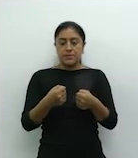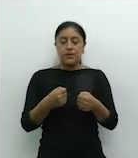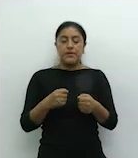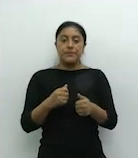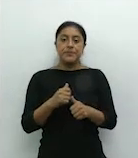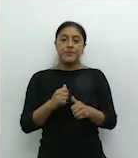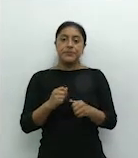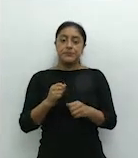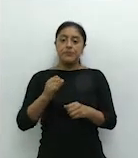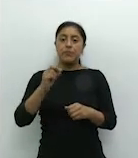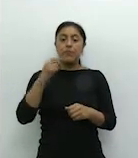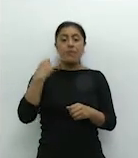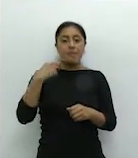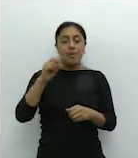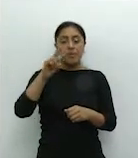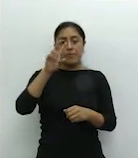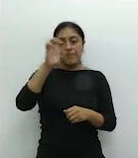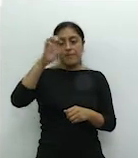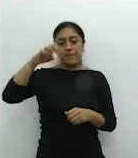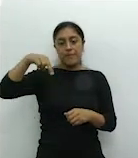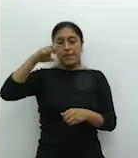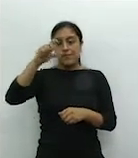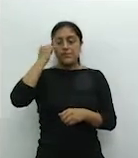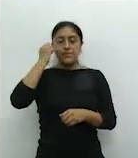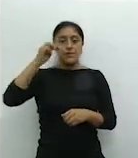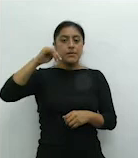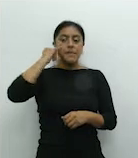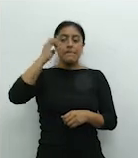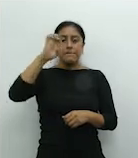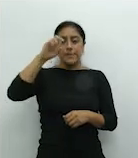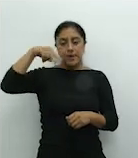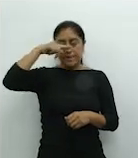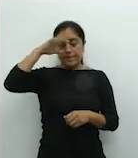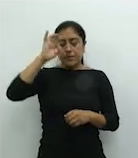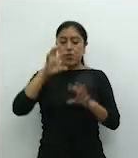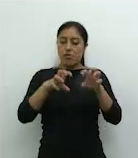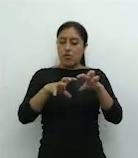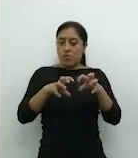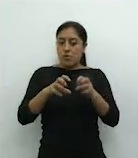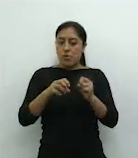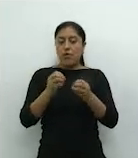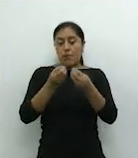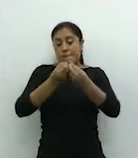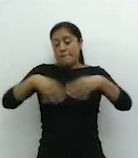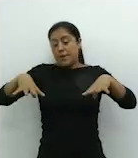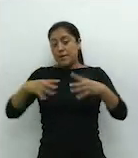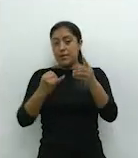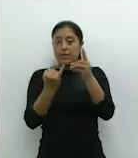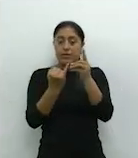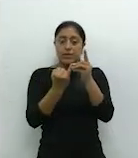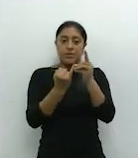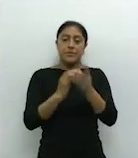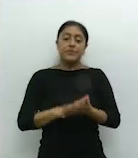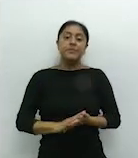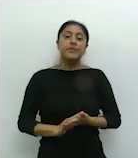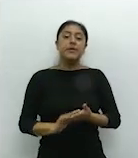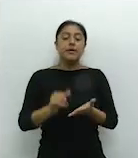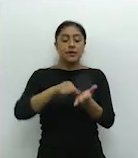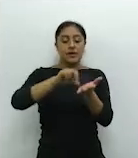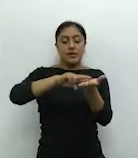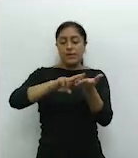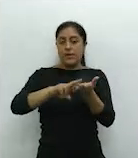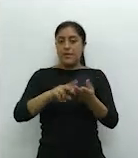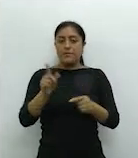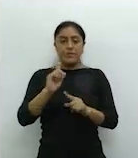al actualizar por vencimiento, robo o pérdida del documento. ¿Cuántas veces puedo cambiar la firma? RENAP no limita a